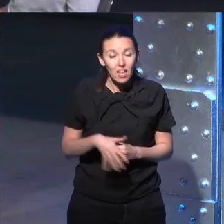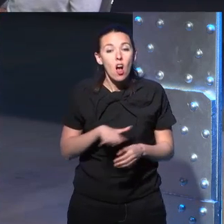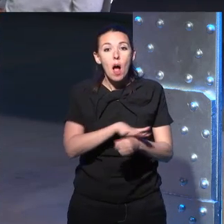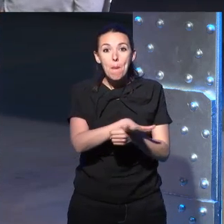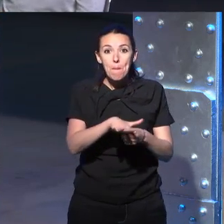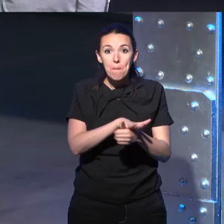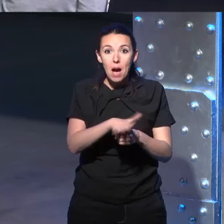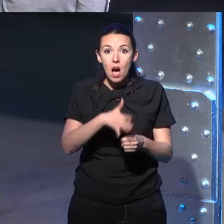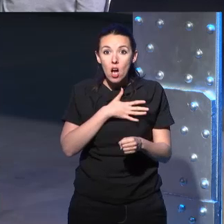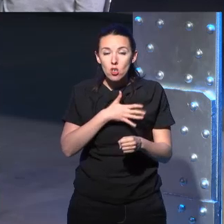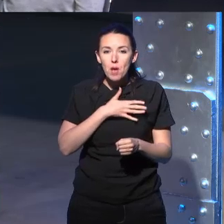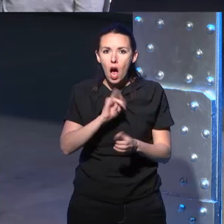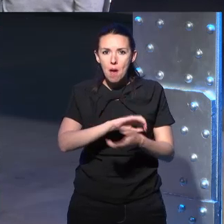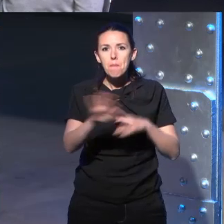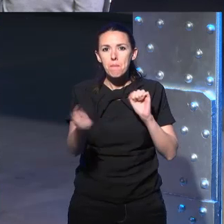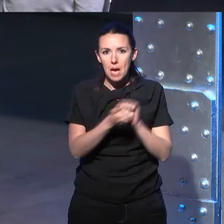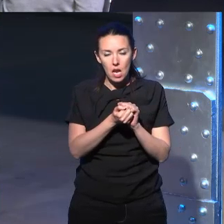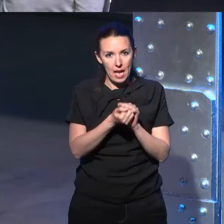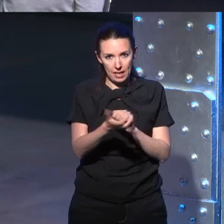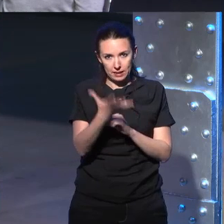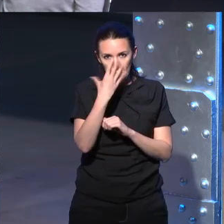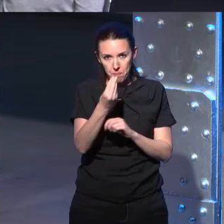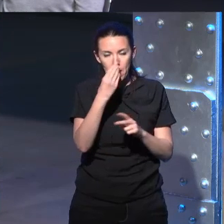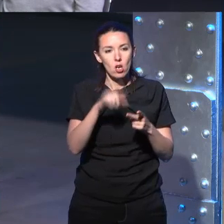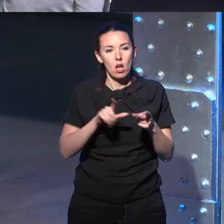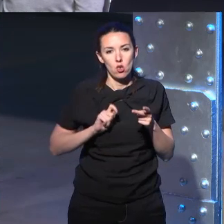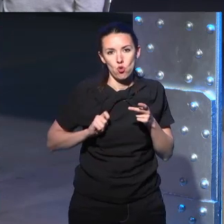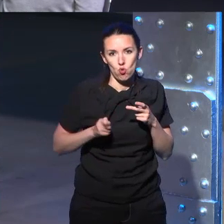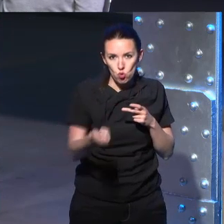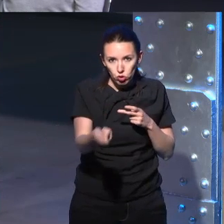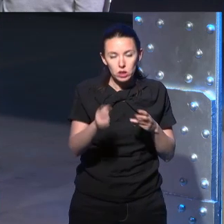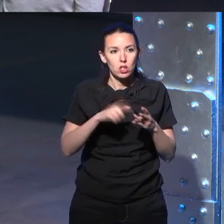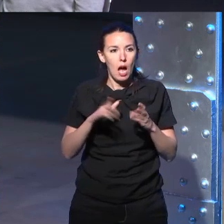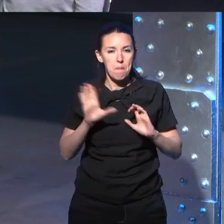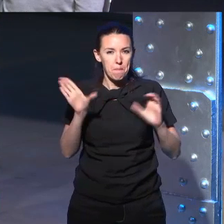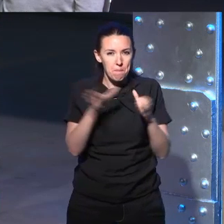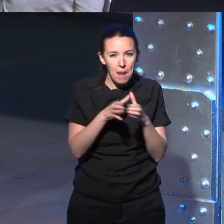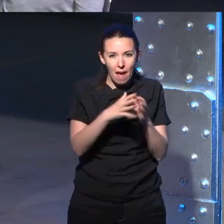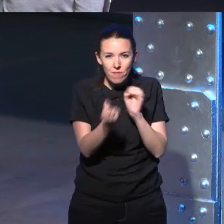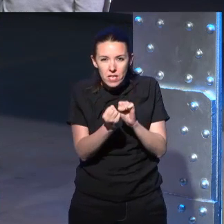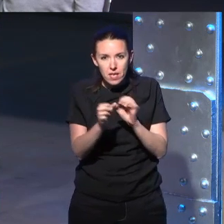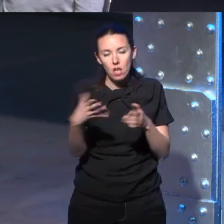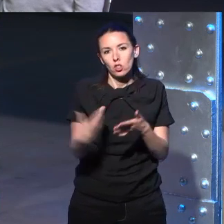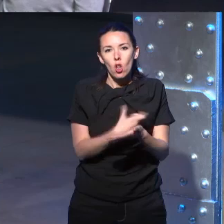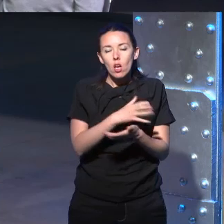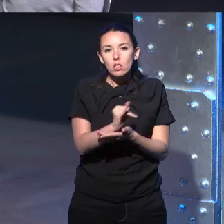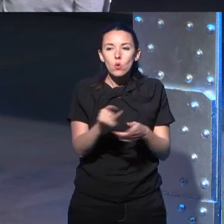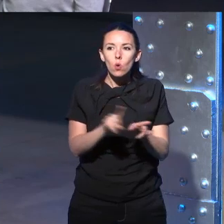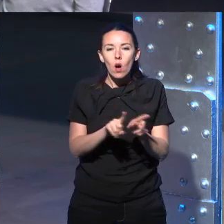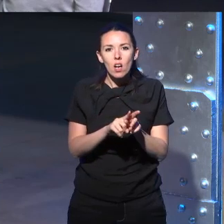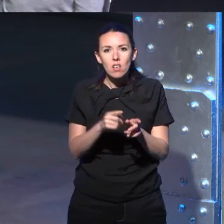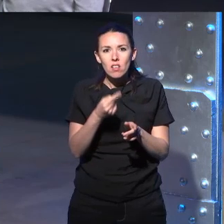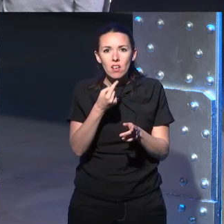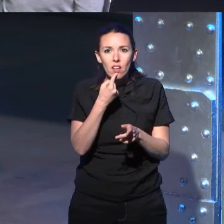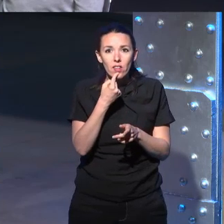barrio había peleas de perros, había acuchillados, había pandillas, etcétera, etcétera. Y llegaba uno y decía, she